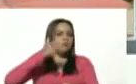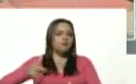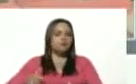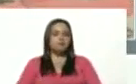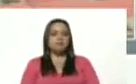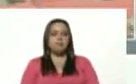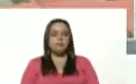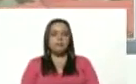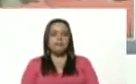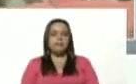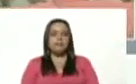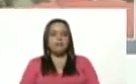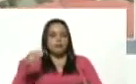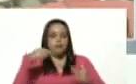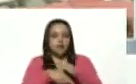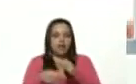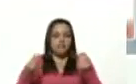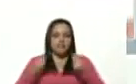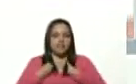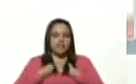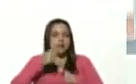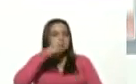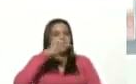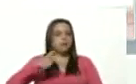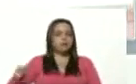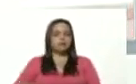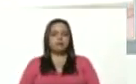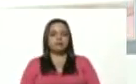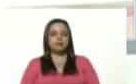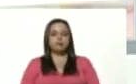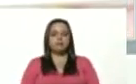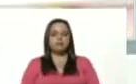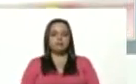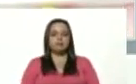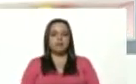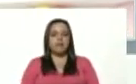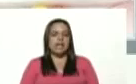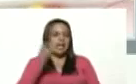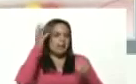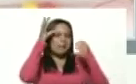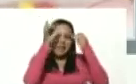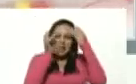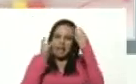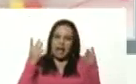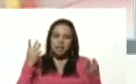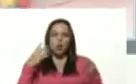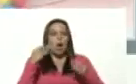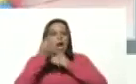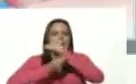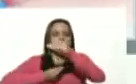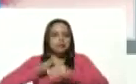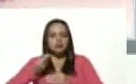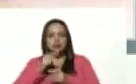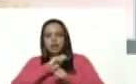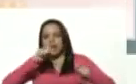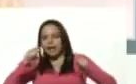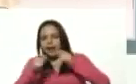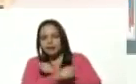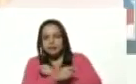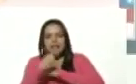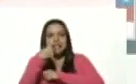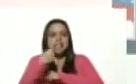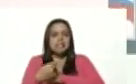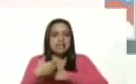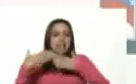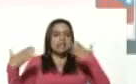la profundidad de la vida de nuestro pueblo, reinventando, recreando. Como decía el gran